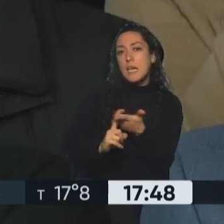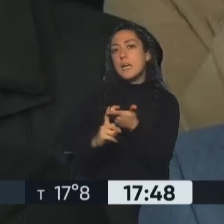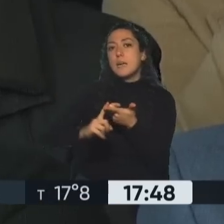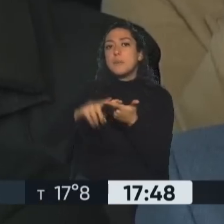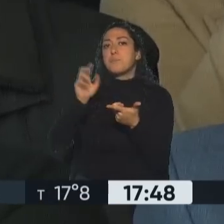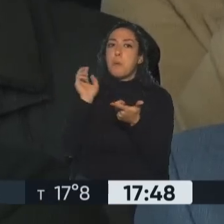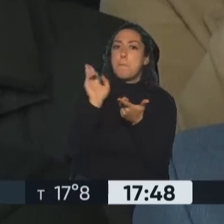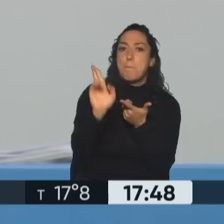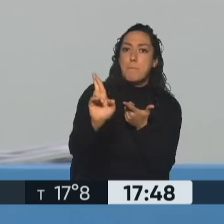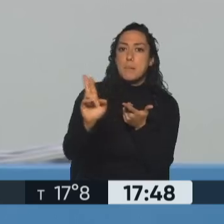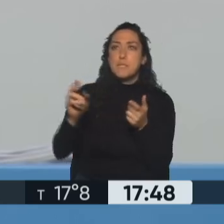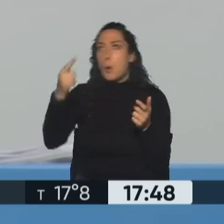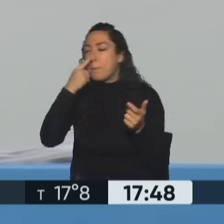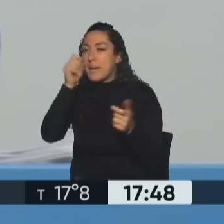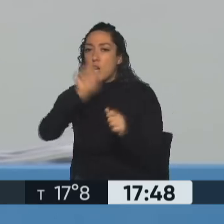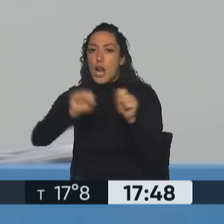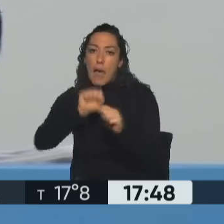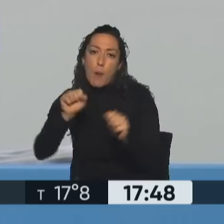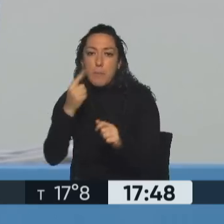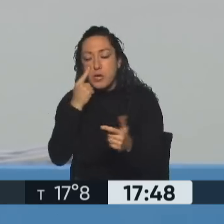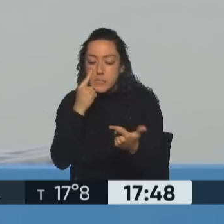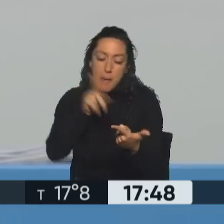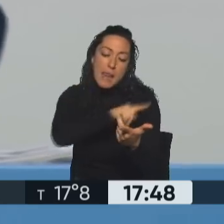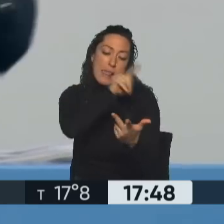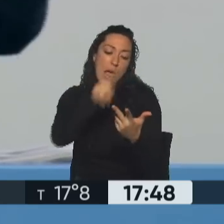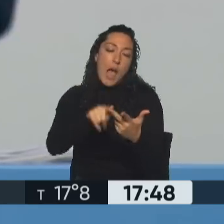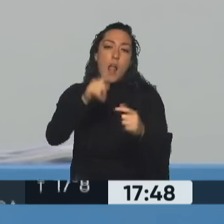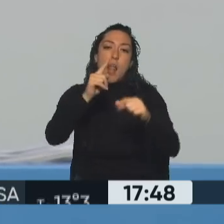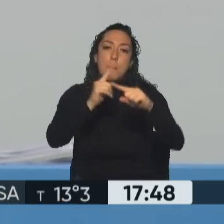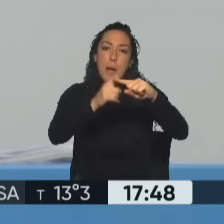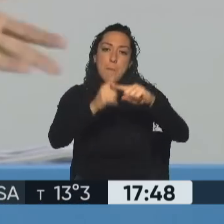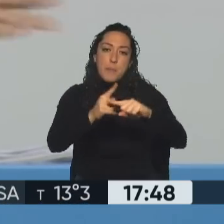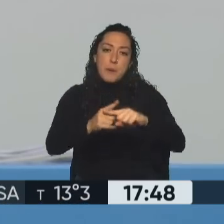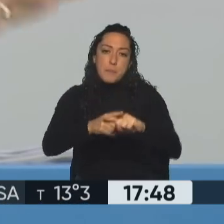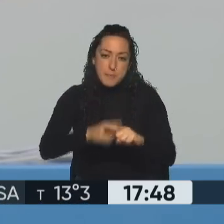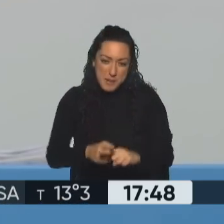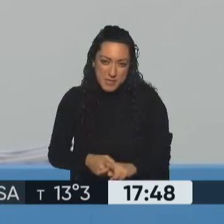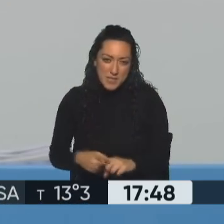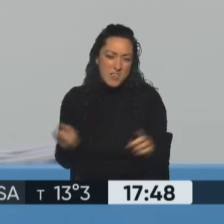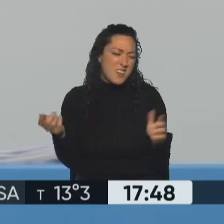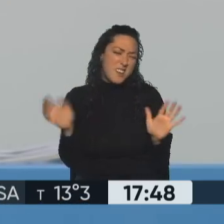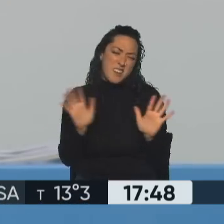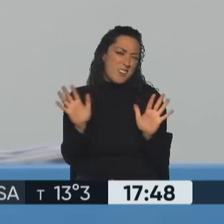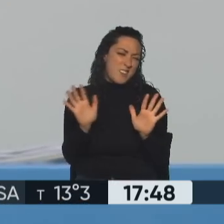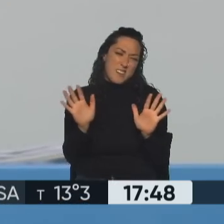el permiso para lavar el perro de la municipalidad, y te van sumando cosas y te dicen, no hay.